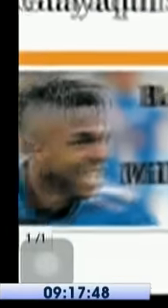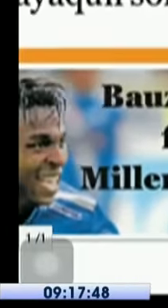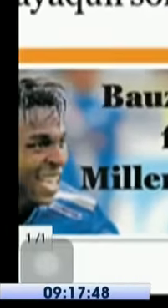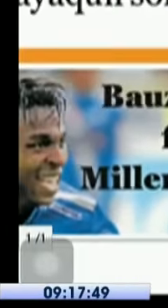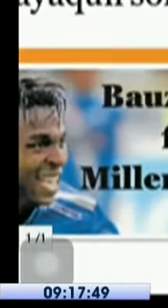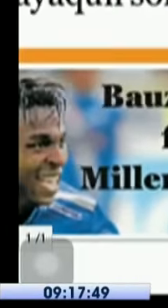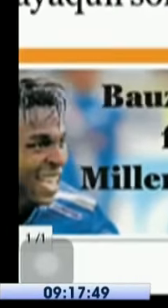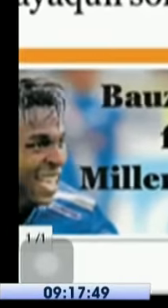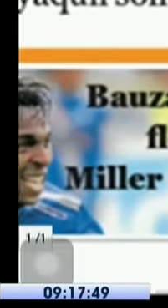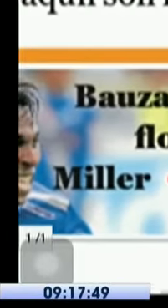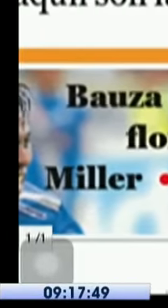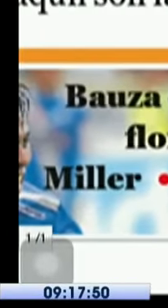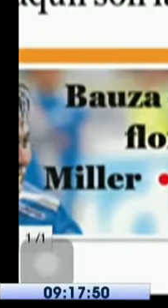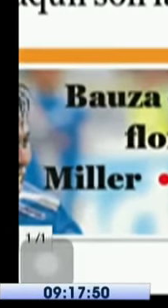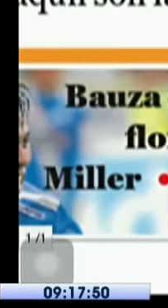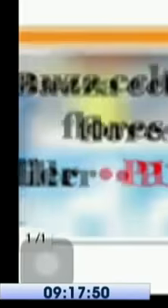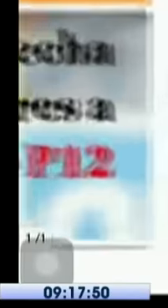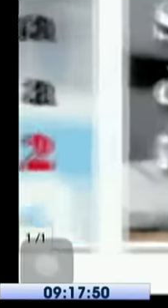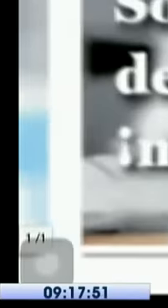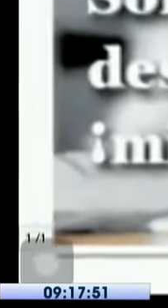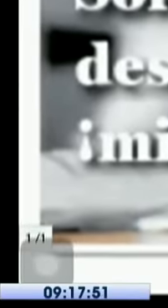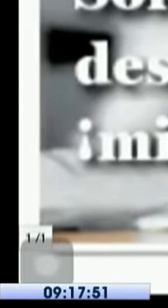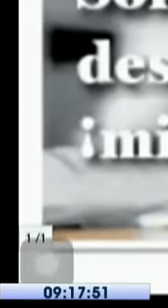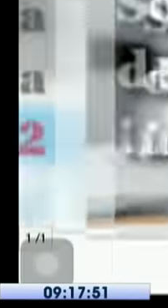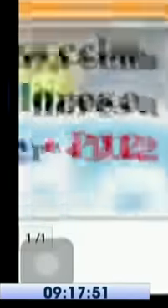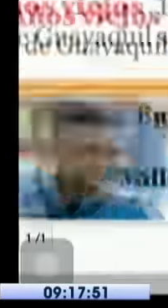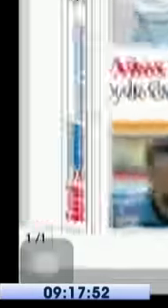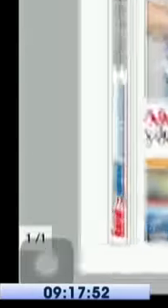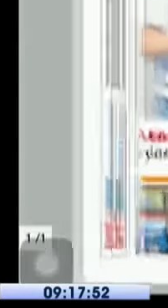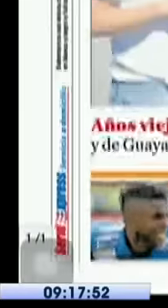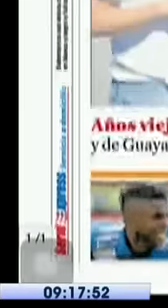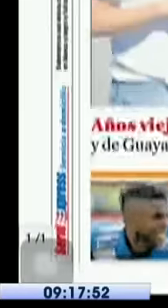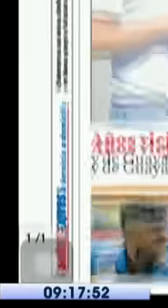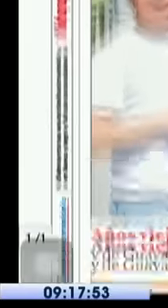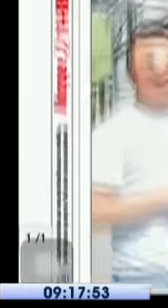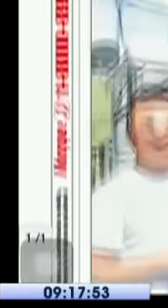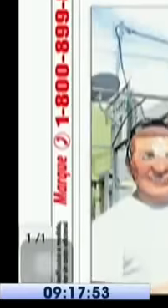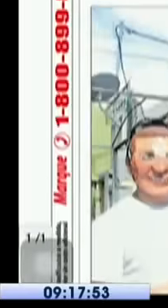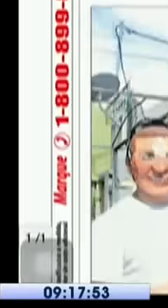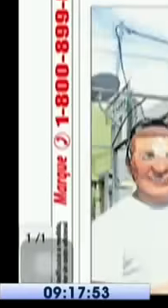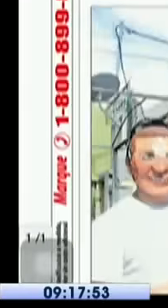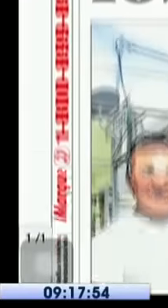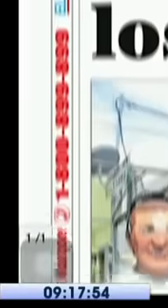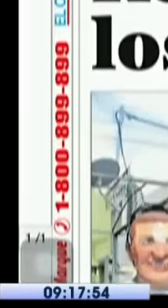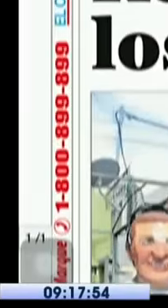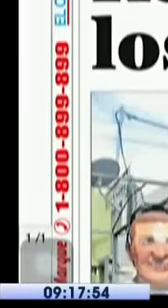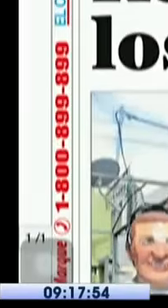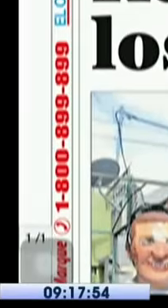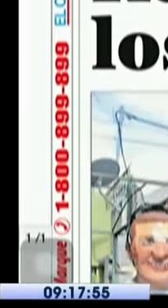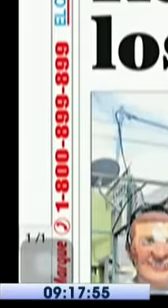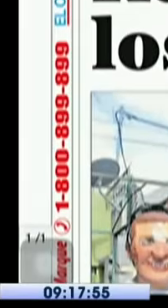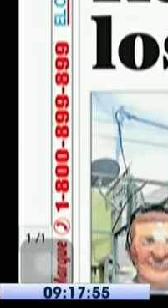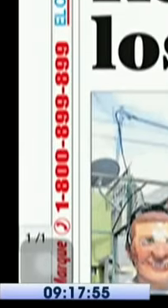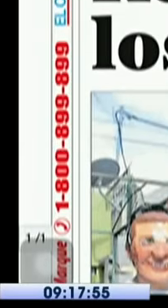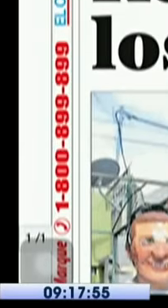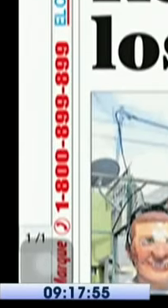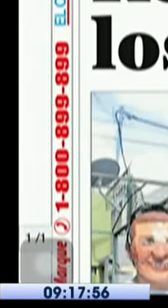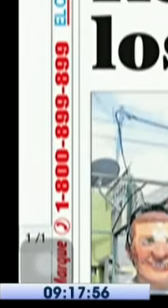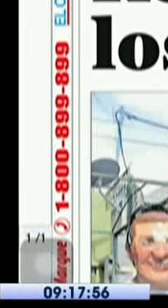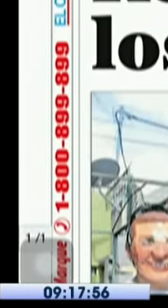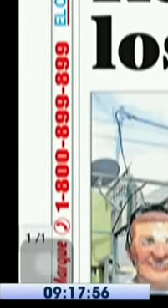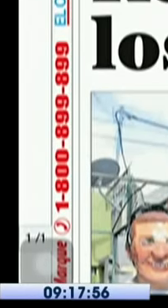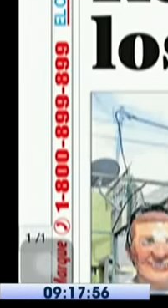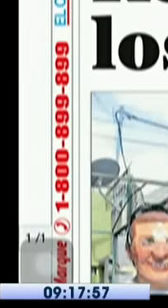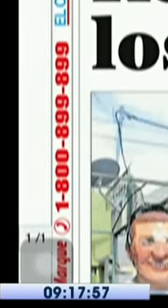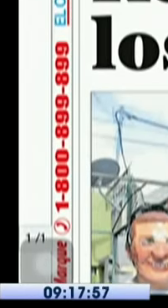a Miller. Solo un descuido y miau. A esto dice el diario Últimas Noticias.